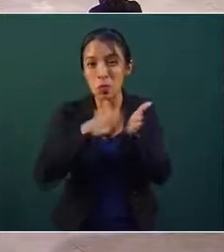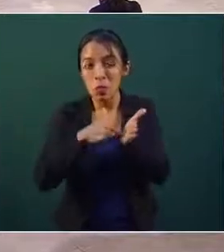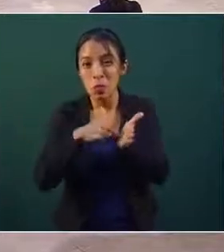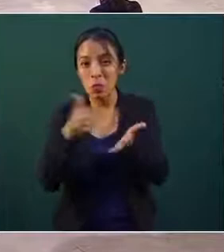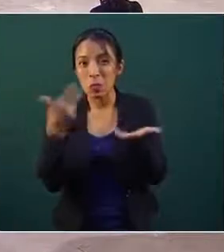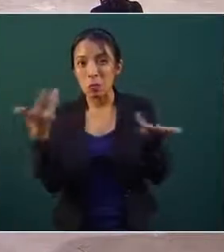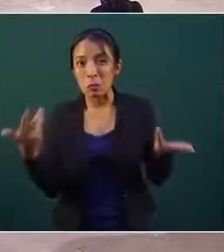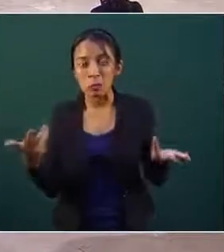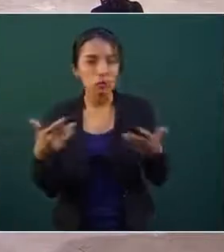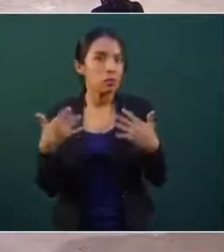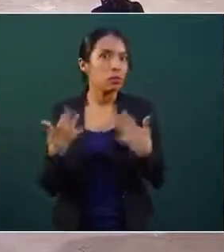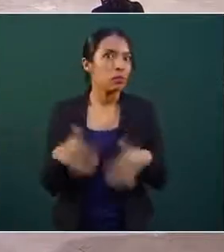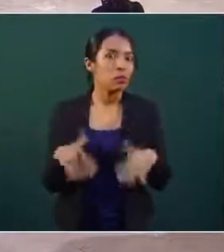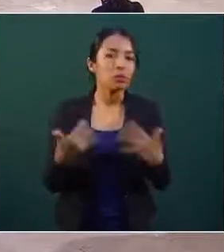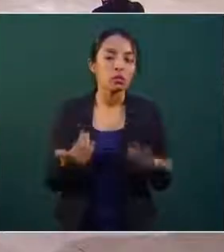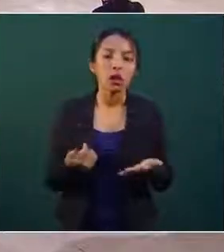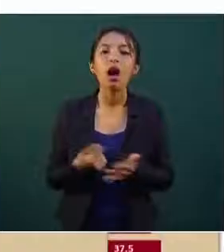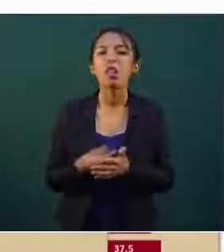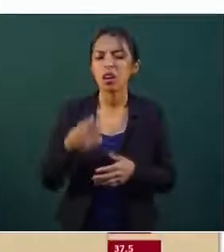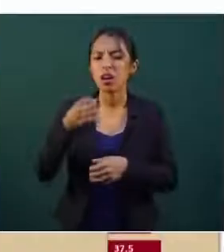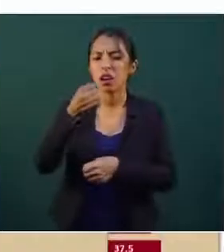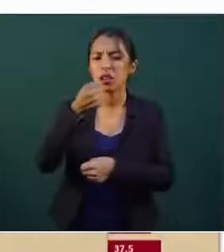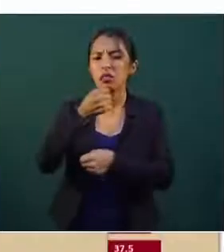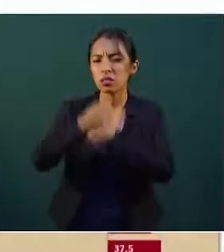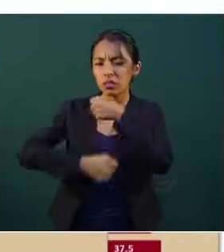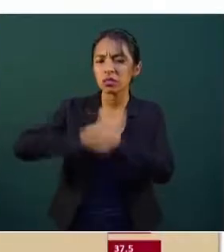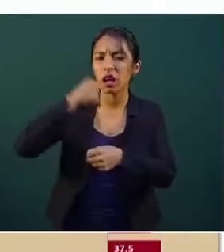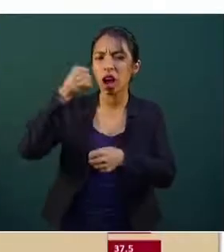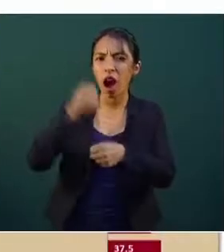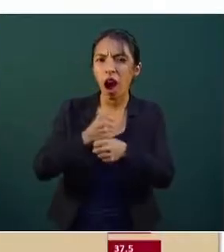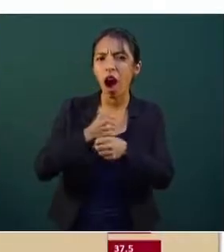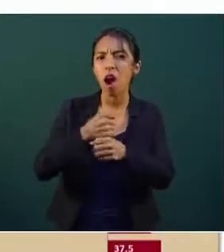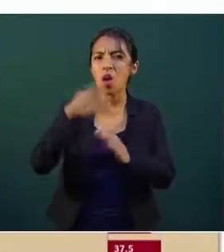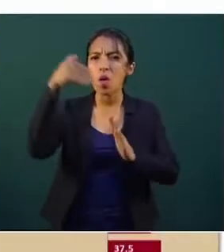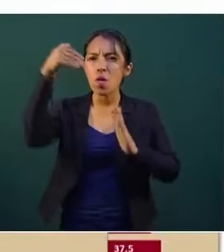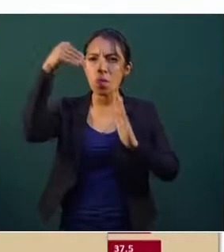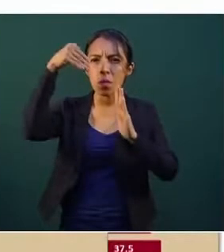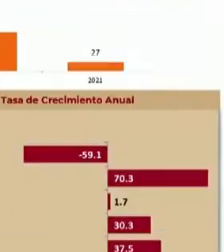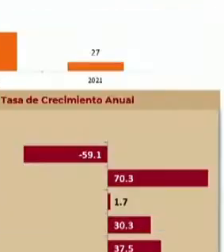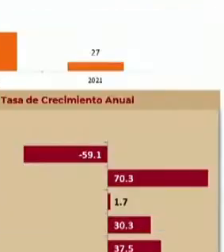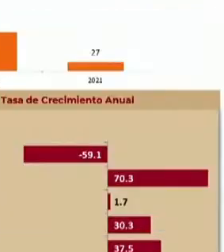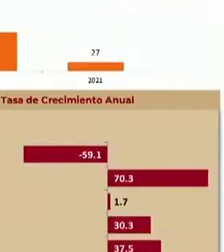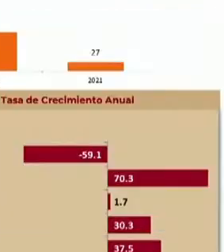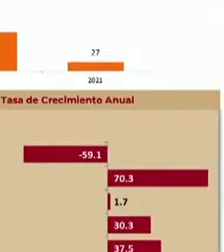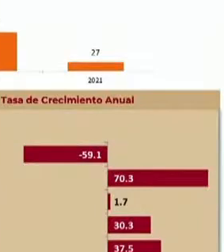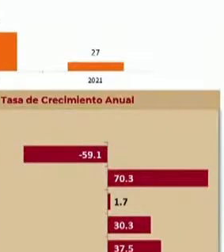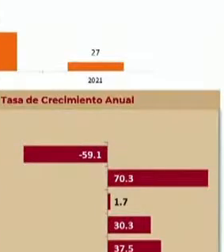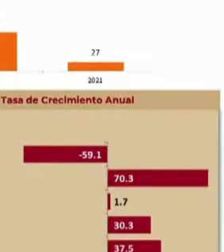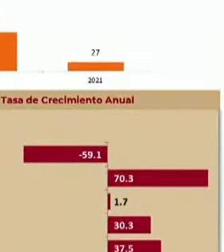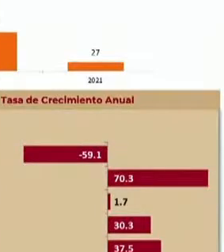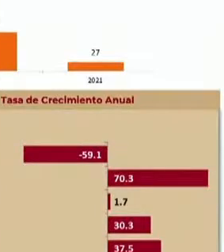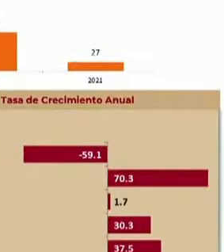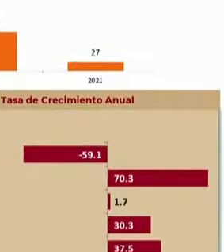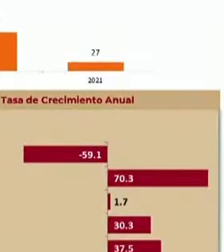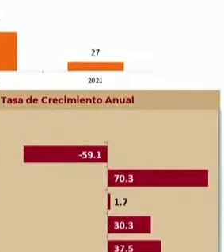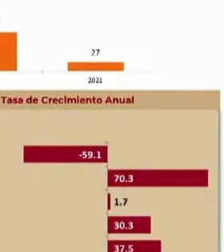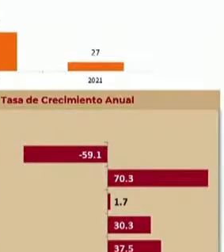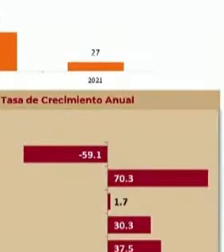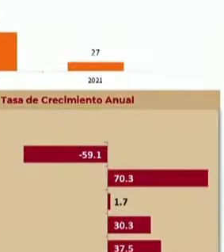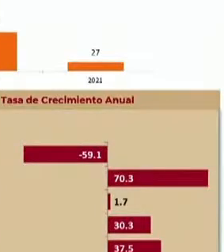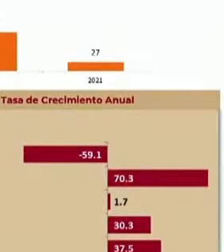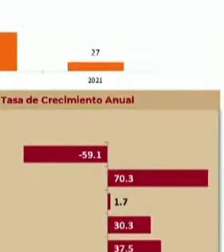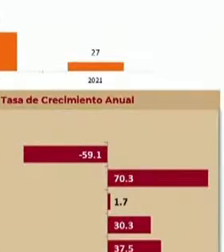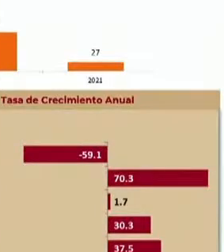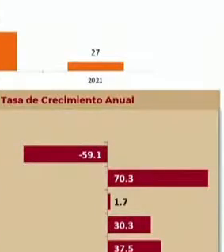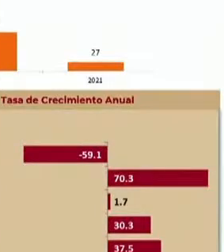Sin embargo, en lo que va del año ha habido una tendencia a la baja en este delito. De acuerdo